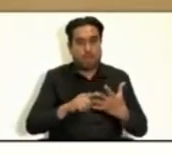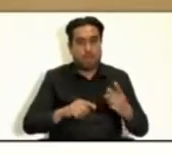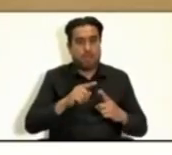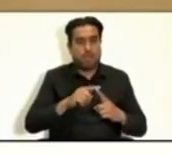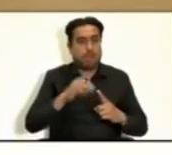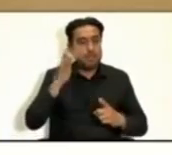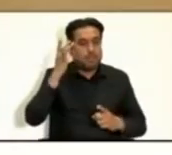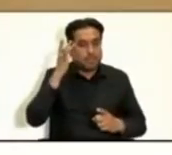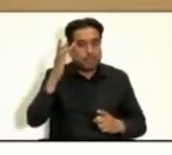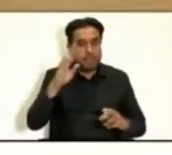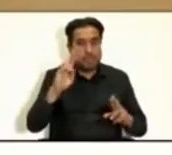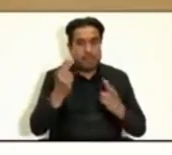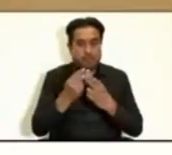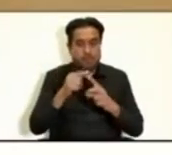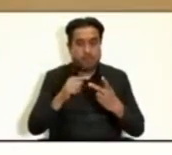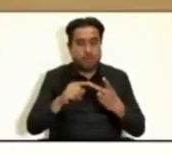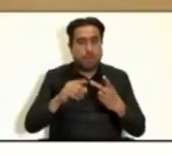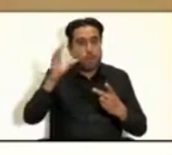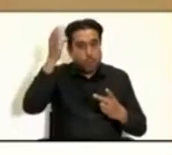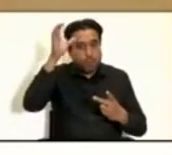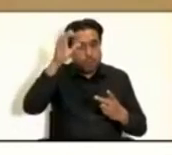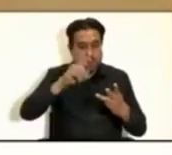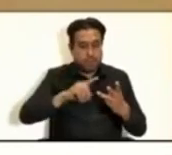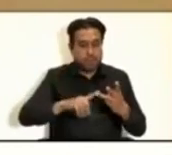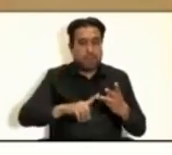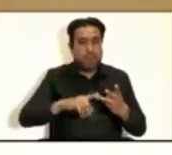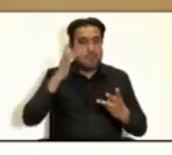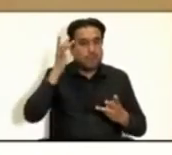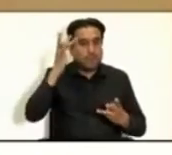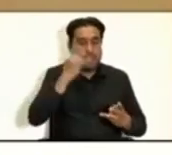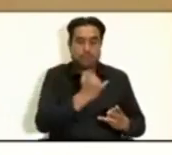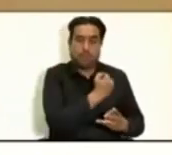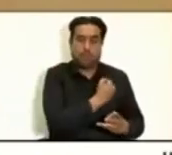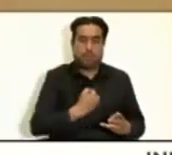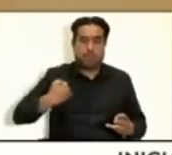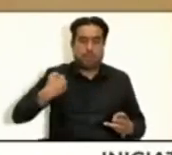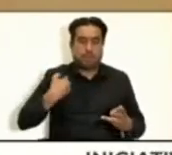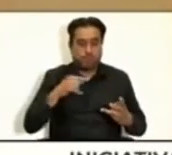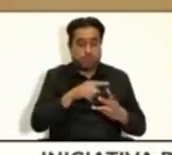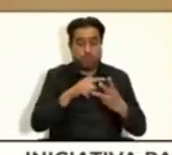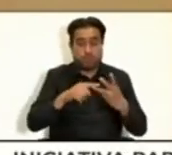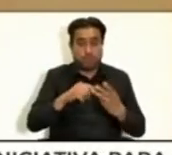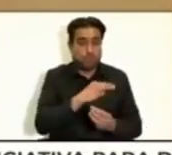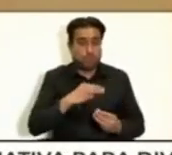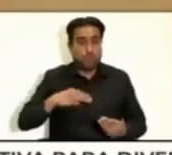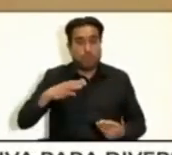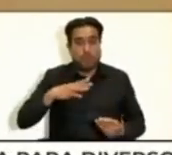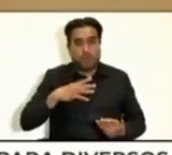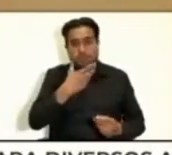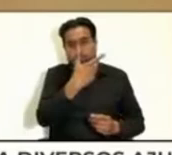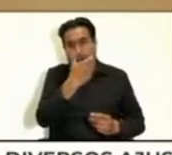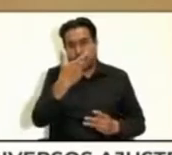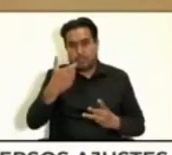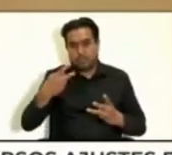diego de la unión cuerámaro y san josé iturbide en donde se están formando anualmente más de 700